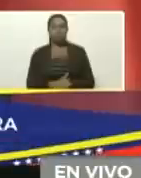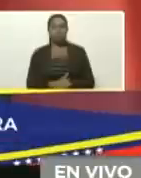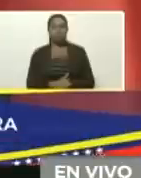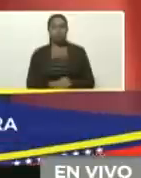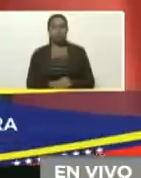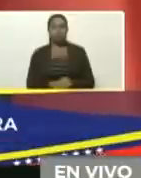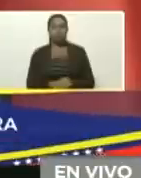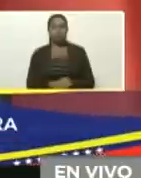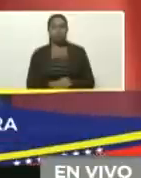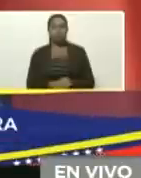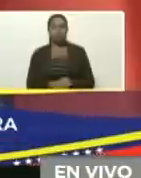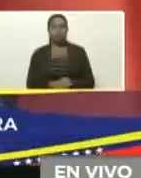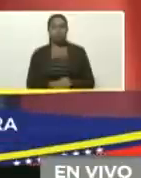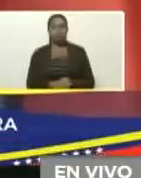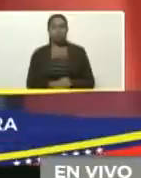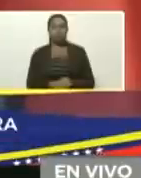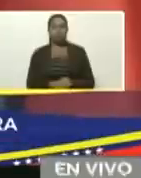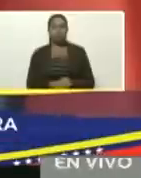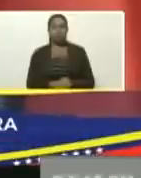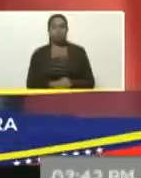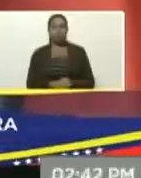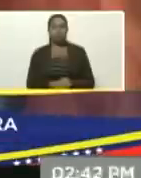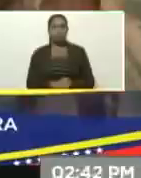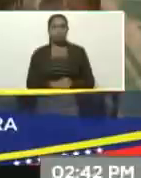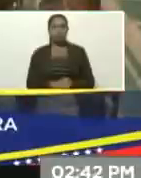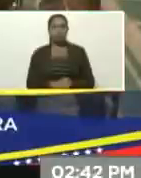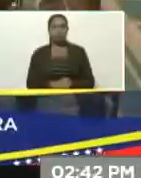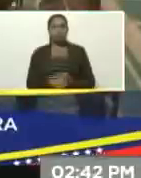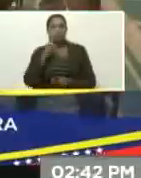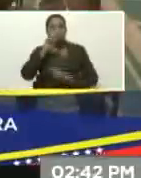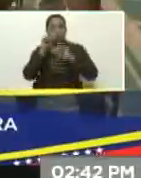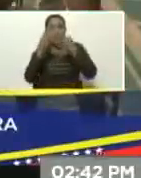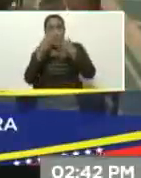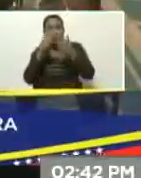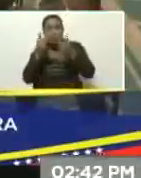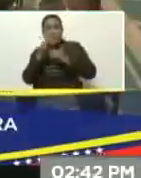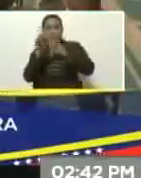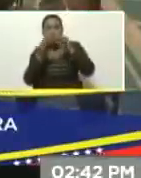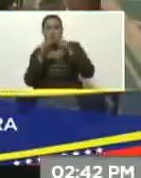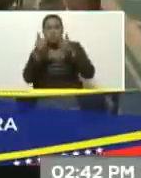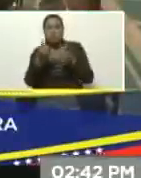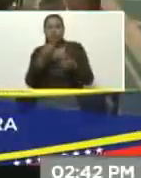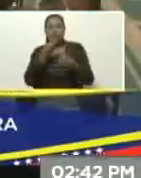Yo creo que se entiende, ¿no? La pregunta, muy bien. Muchas gracias.